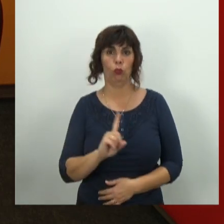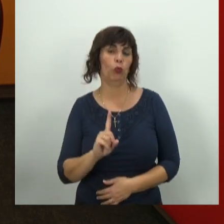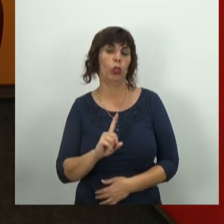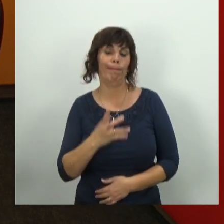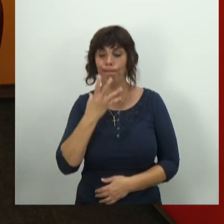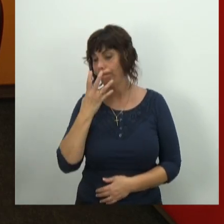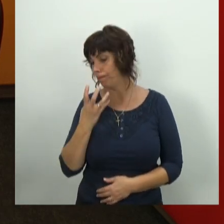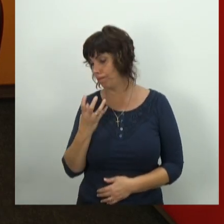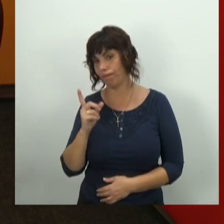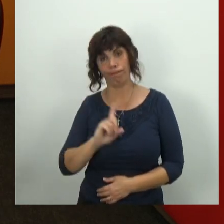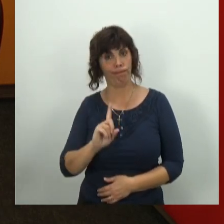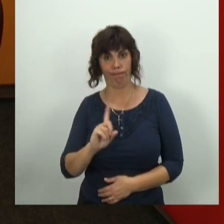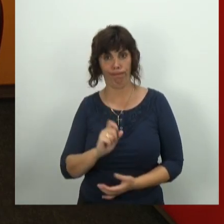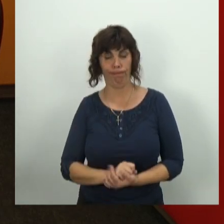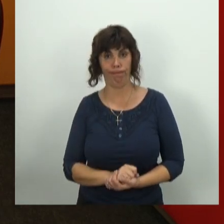lamentablemente no.